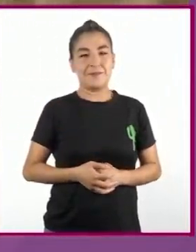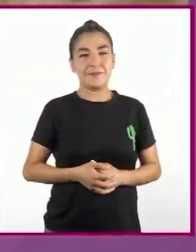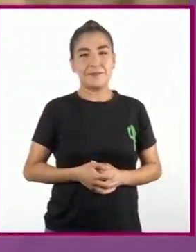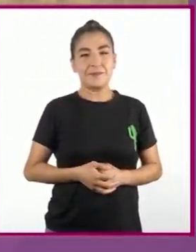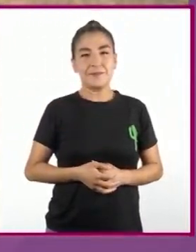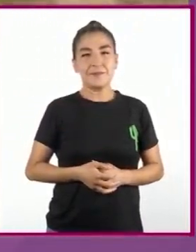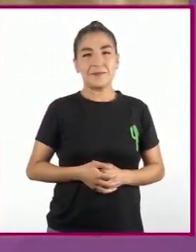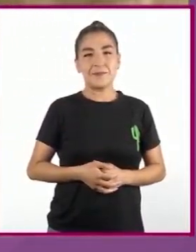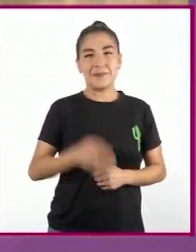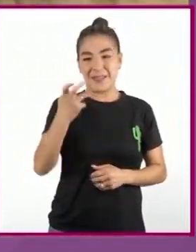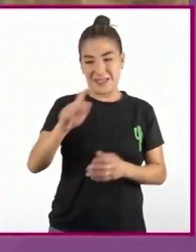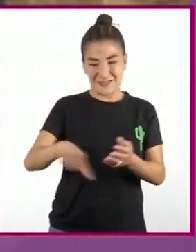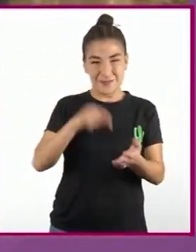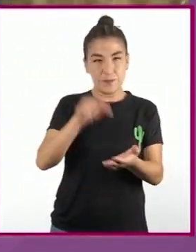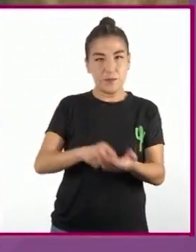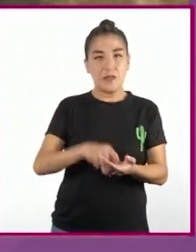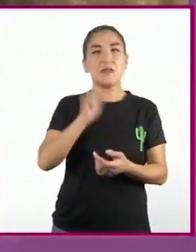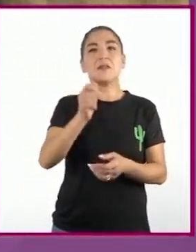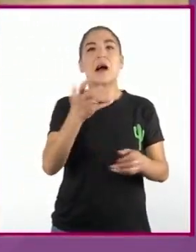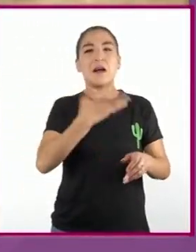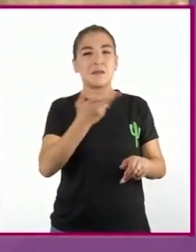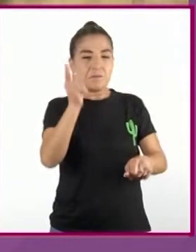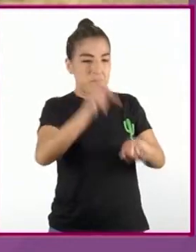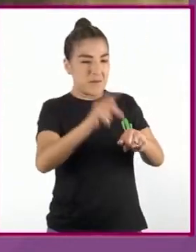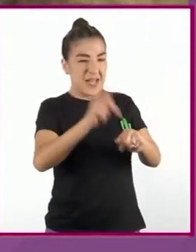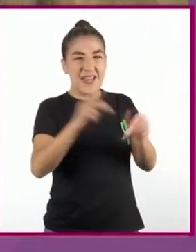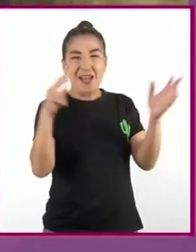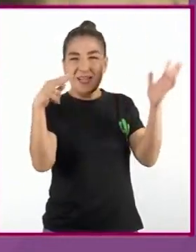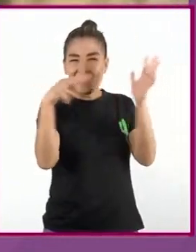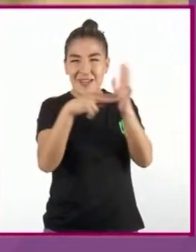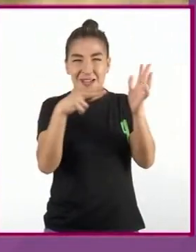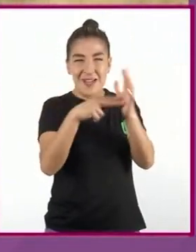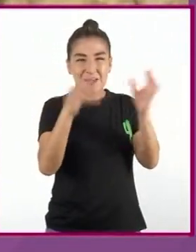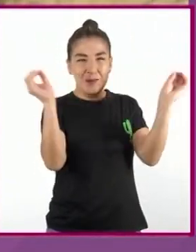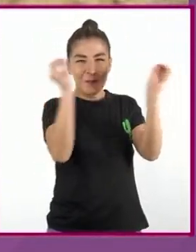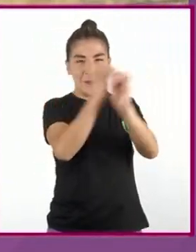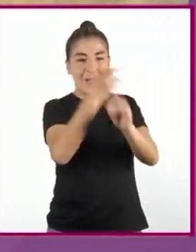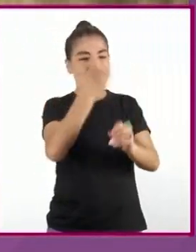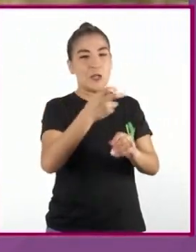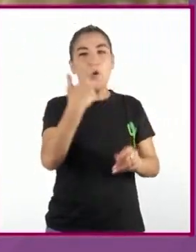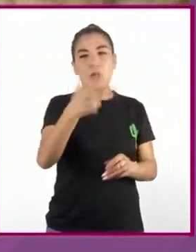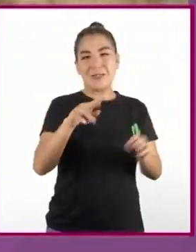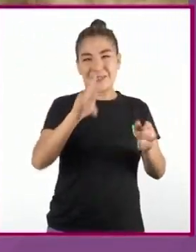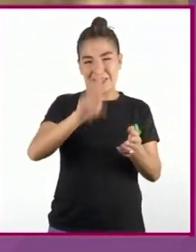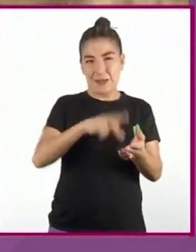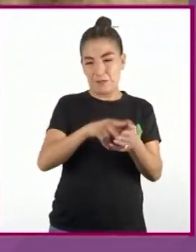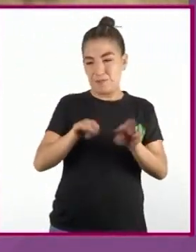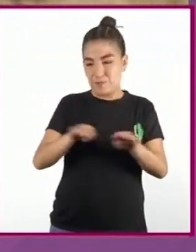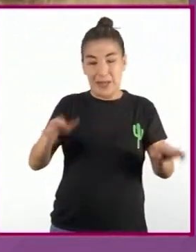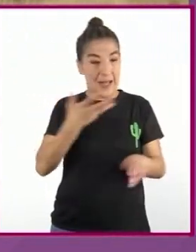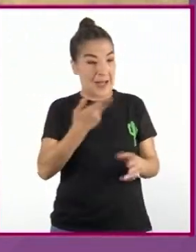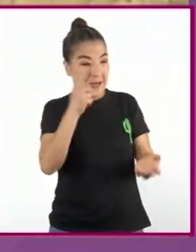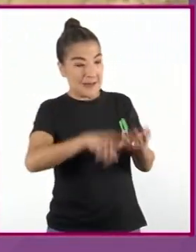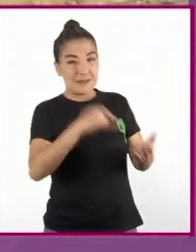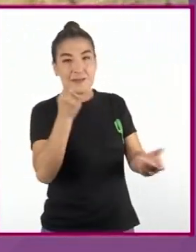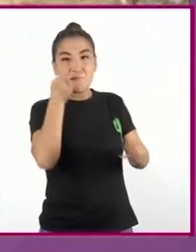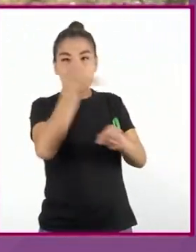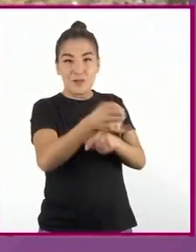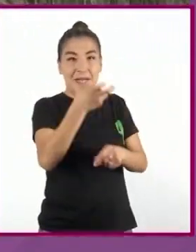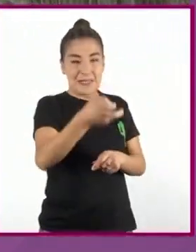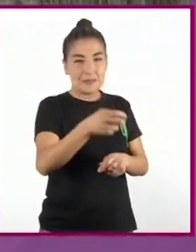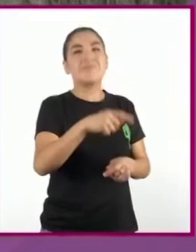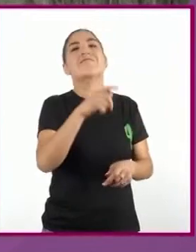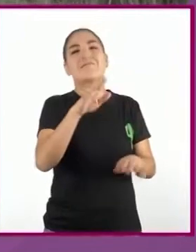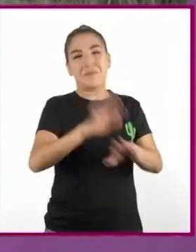Cantona tiene obsidiana negra que traen de aquí a 8 kilómetros de distancia, un lugar que se llama Yameles, y esa es su